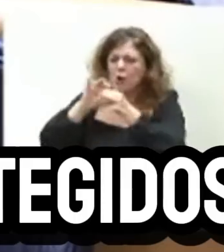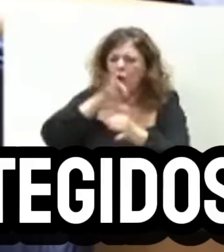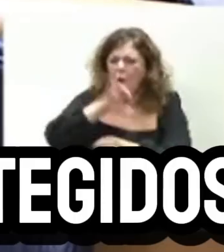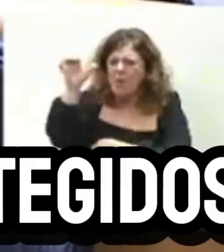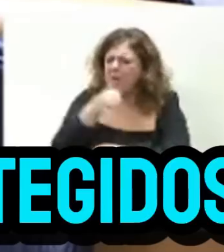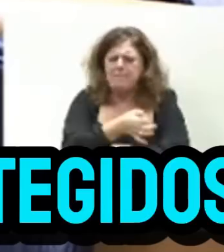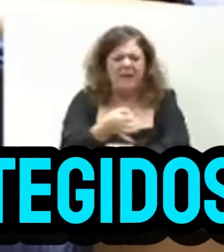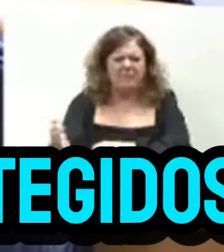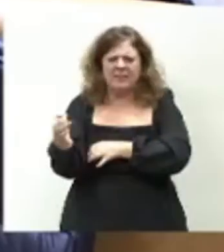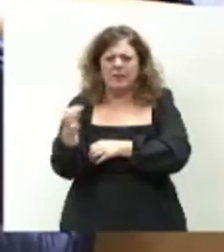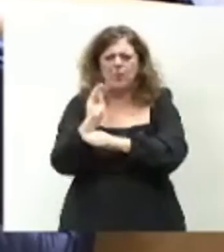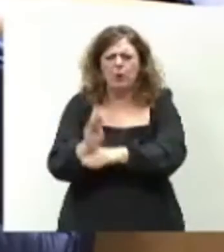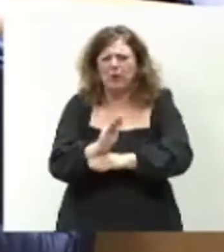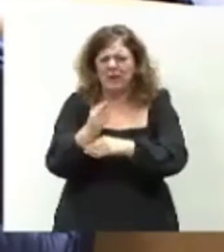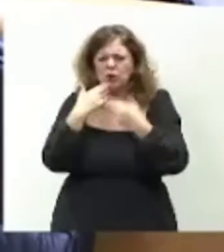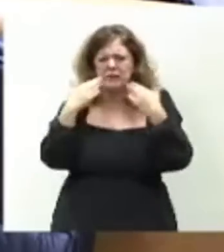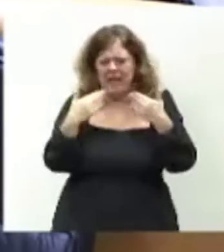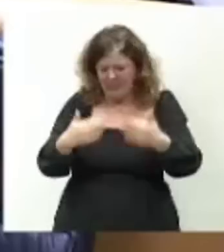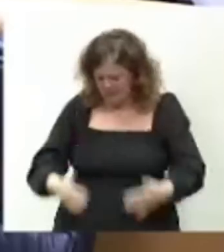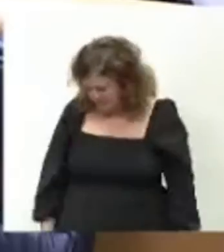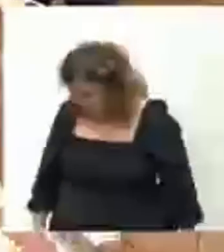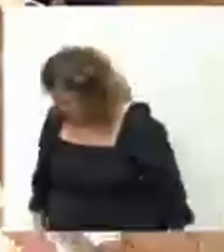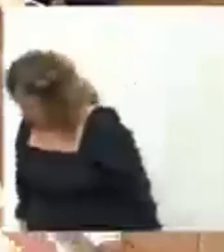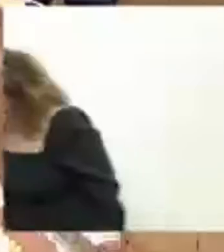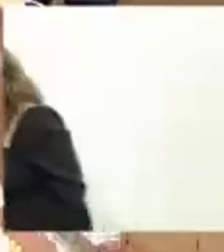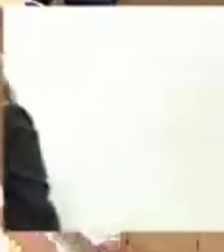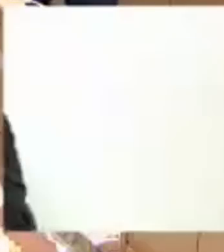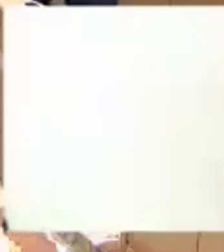están perfectamente protegidos. Muchas gracias.